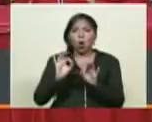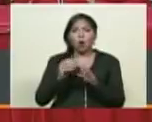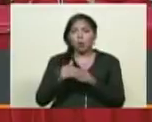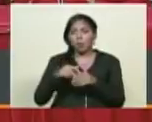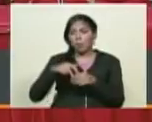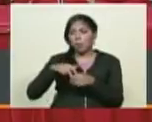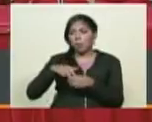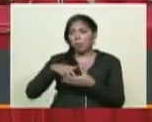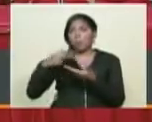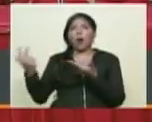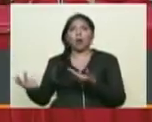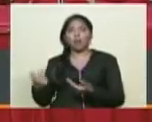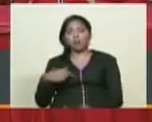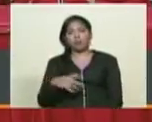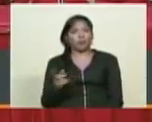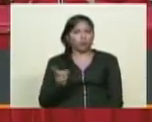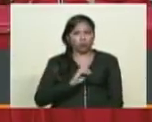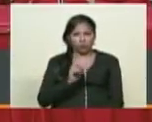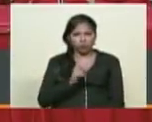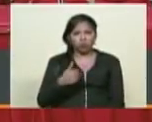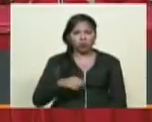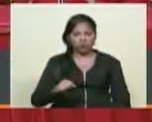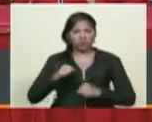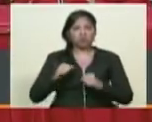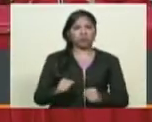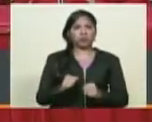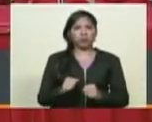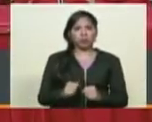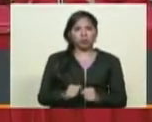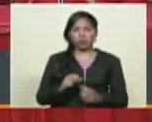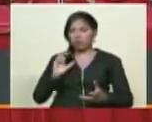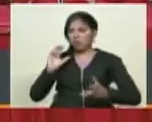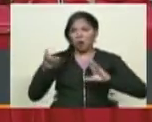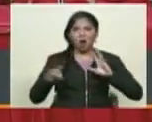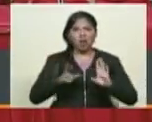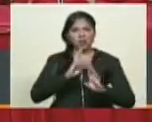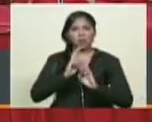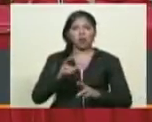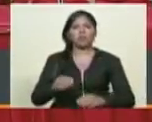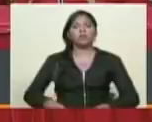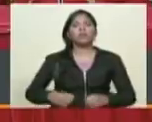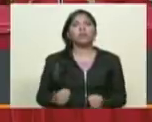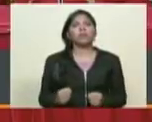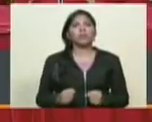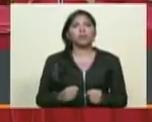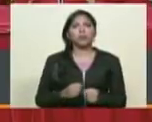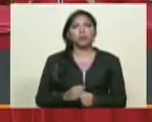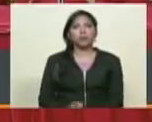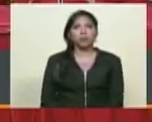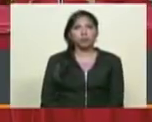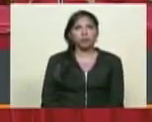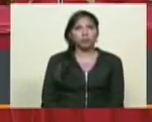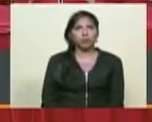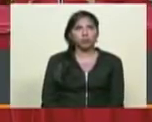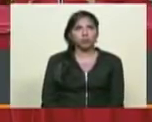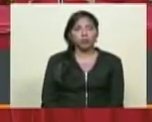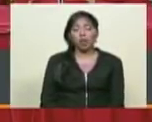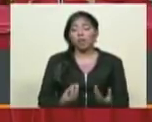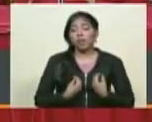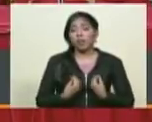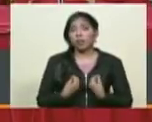adelante a enfrentarlo, porque es la opción real de seguir adelante, de seguir